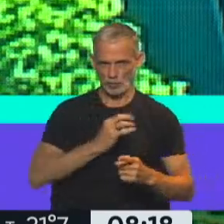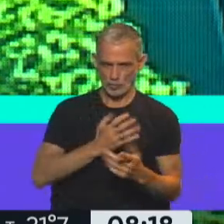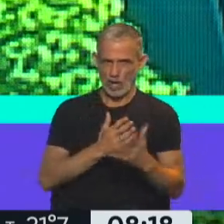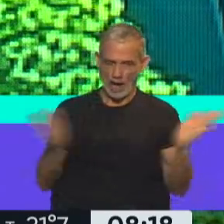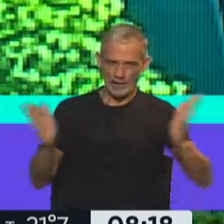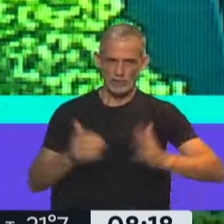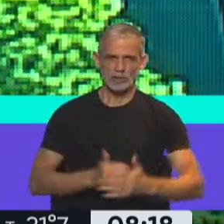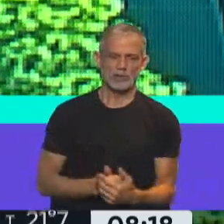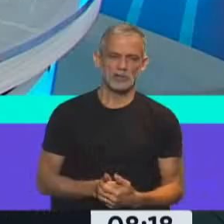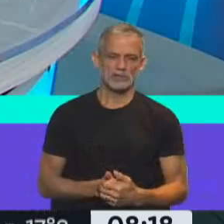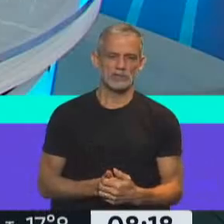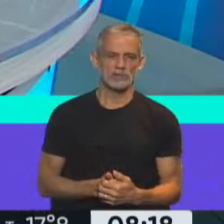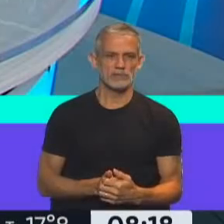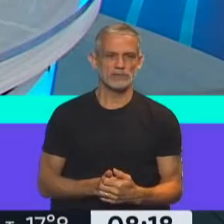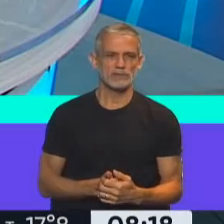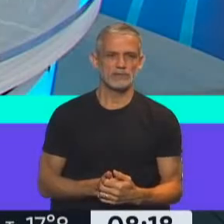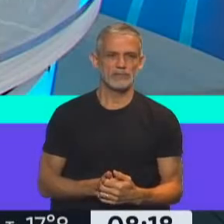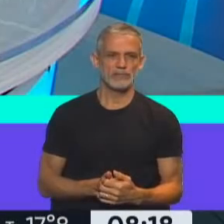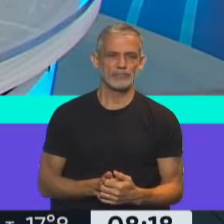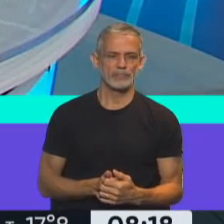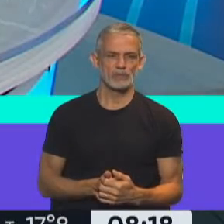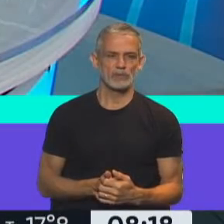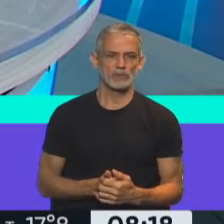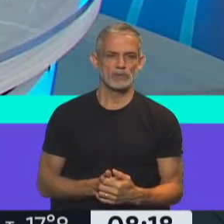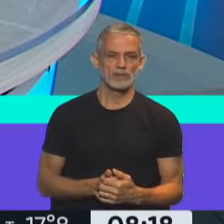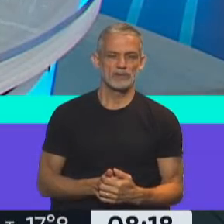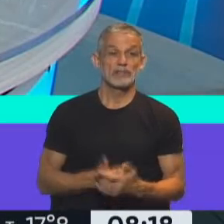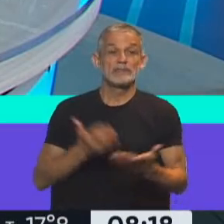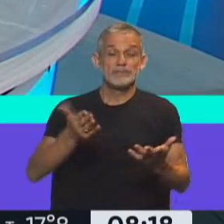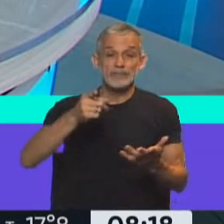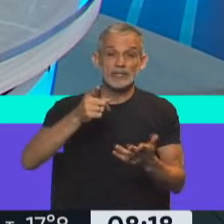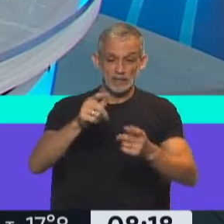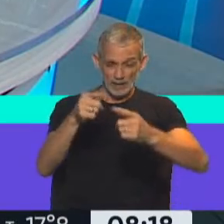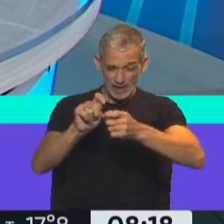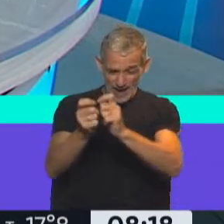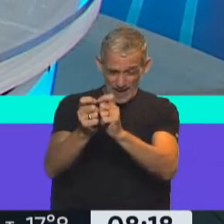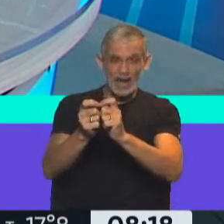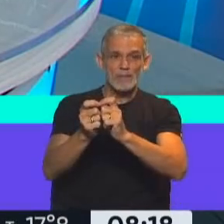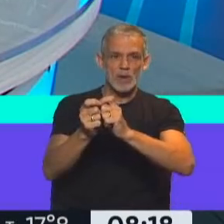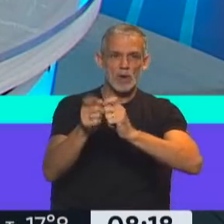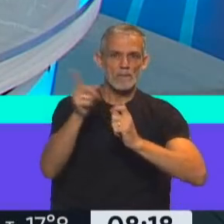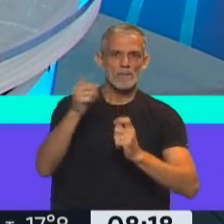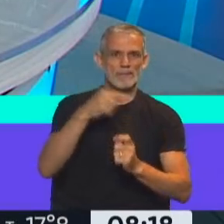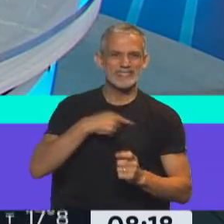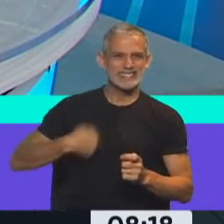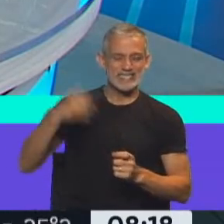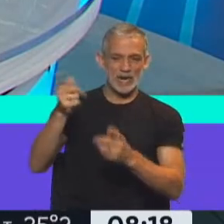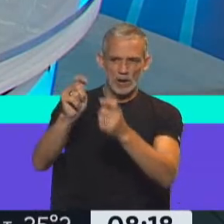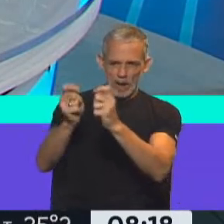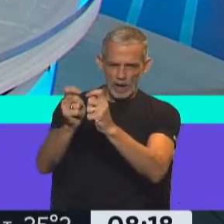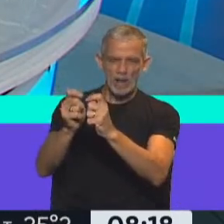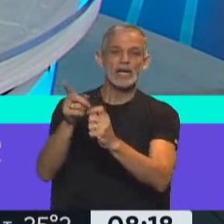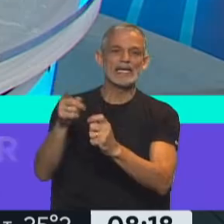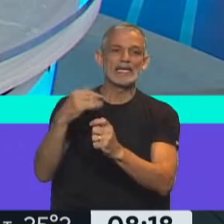interminable para el mundo, sí. Es que desde la mutación original de Wuhan hasta acá siempre ha